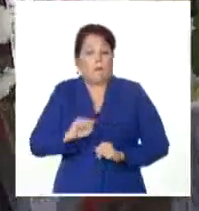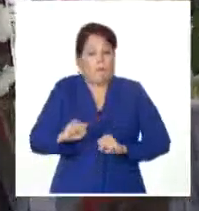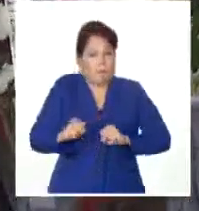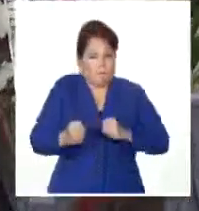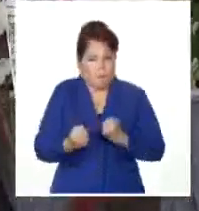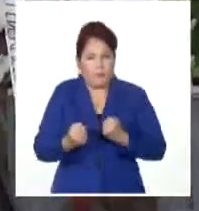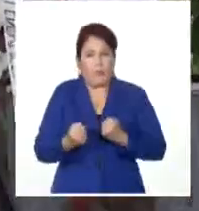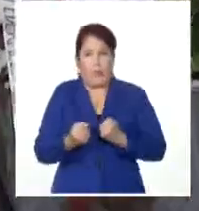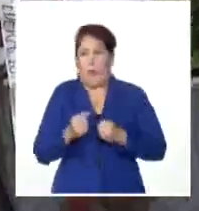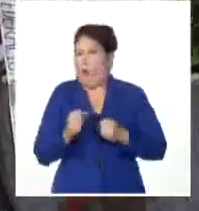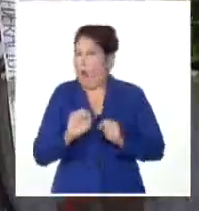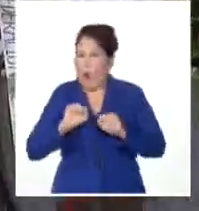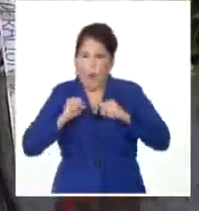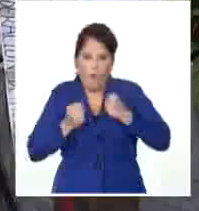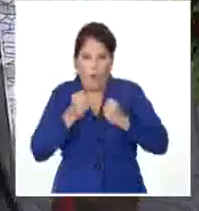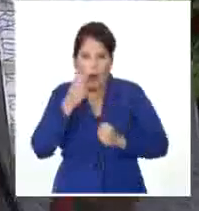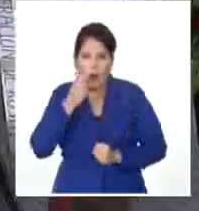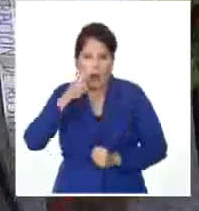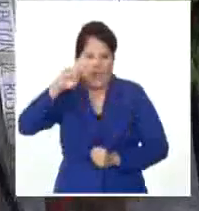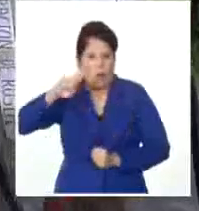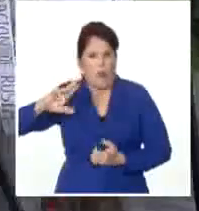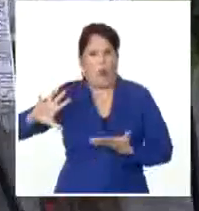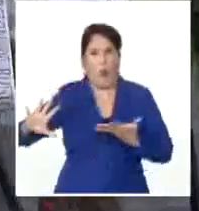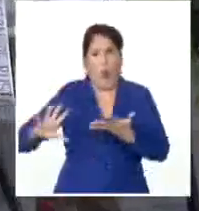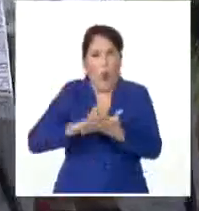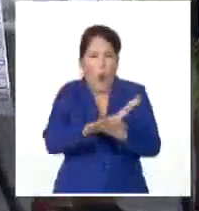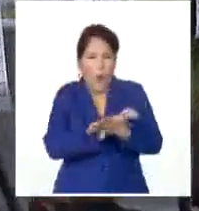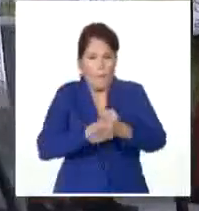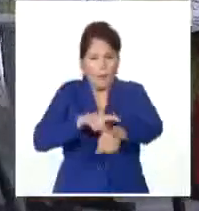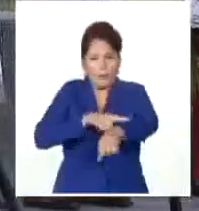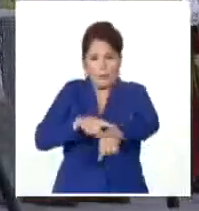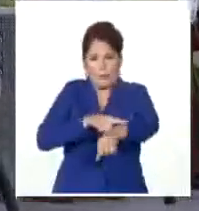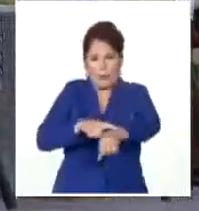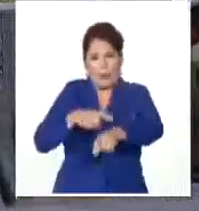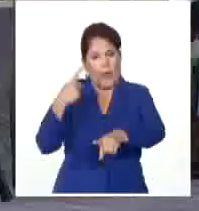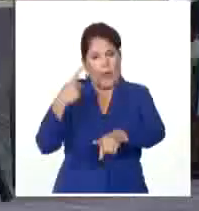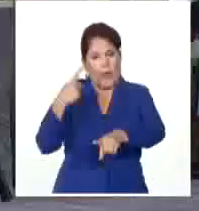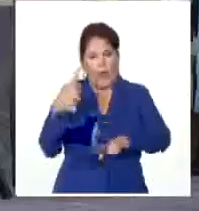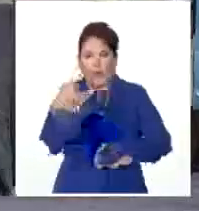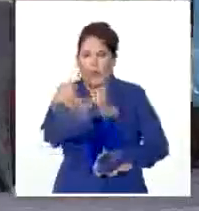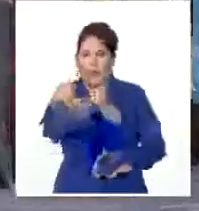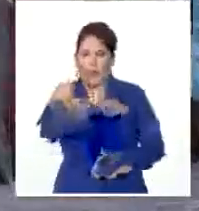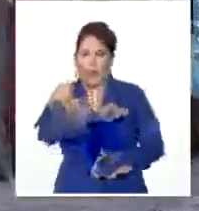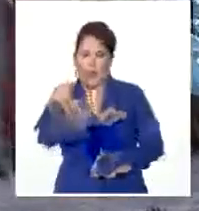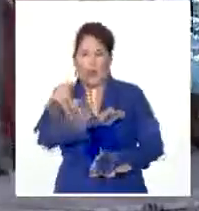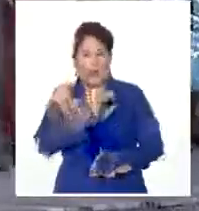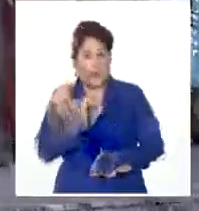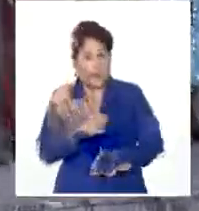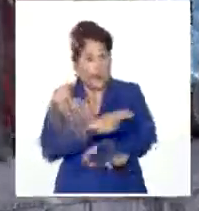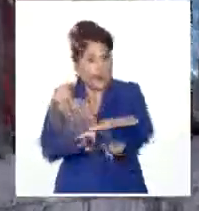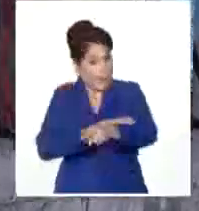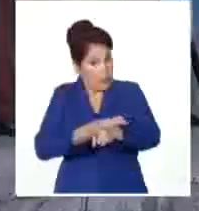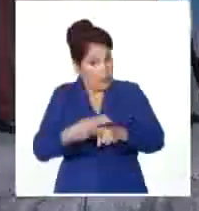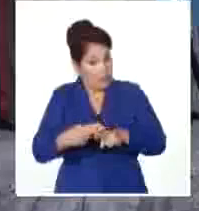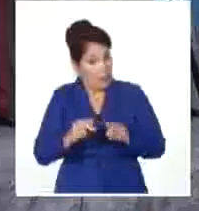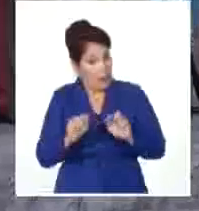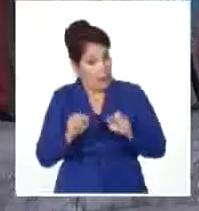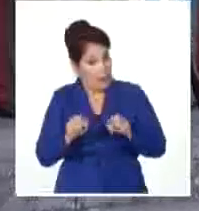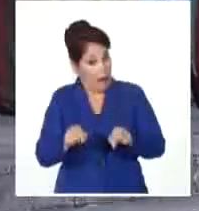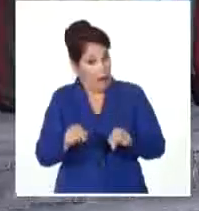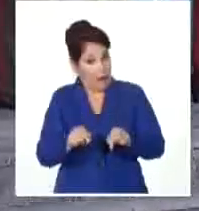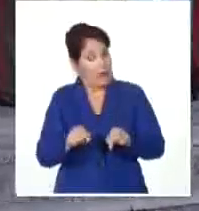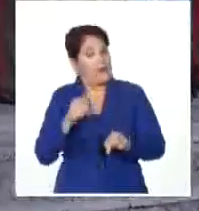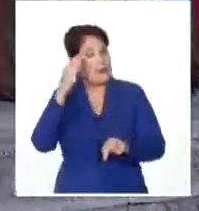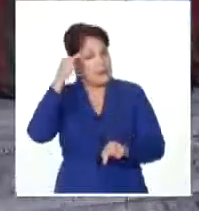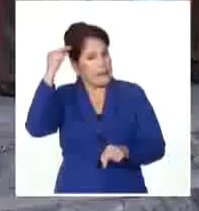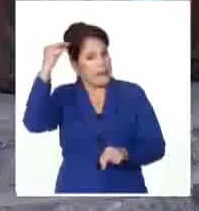horror, comprometiéndolos con el exterminio de raza y de otros pueblos. La historia es, y no por